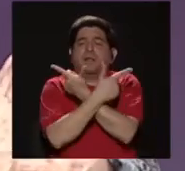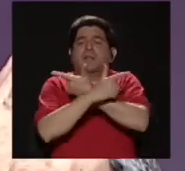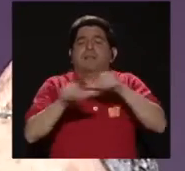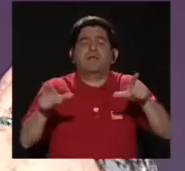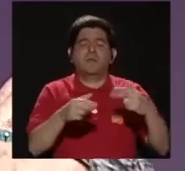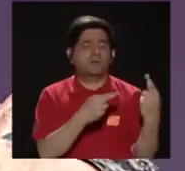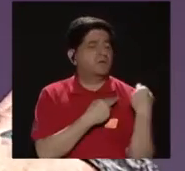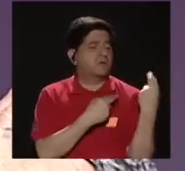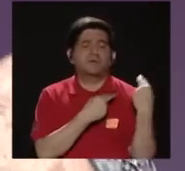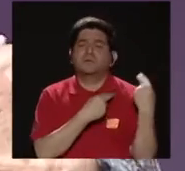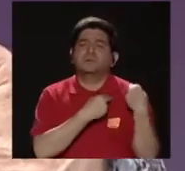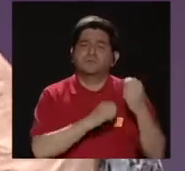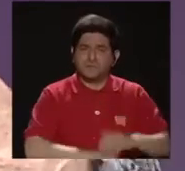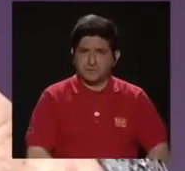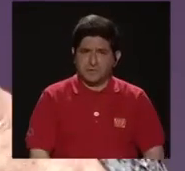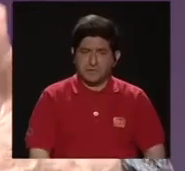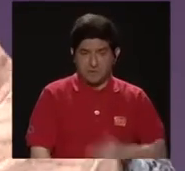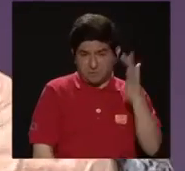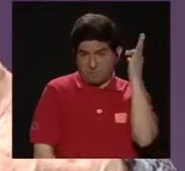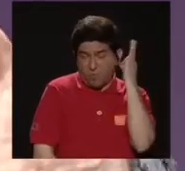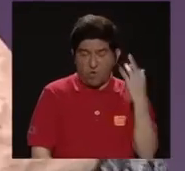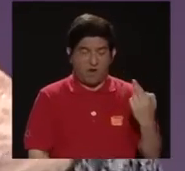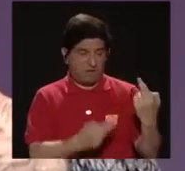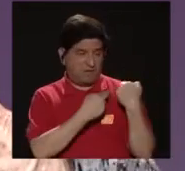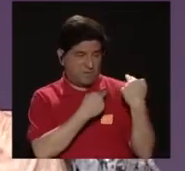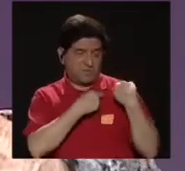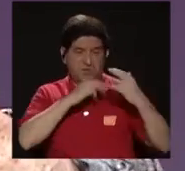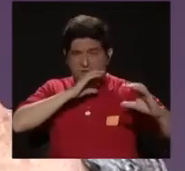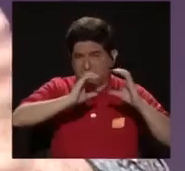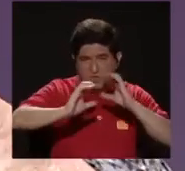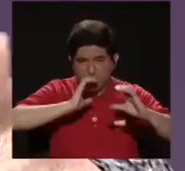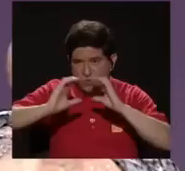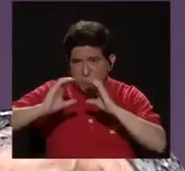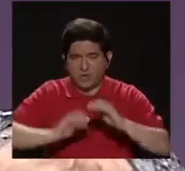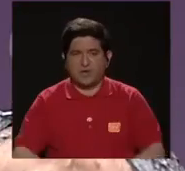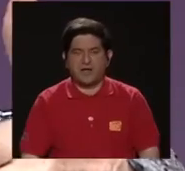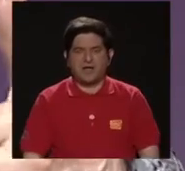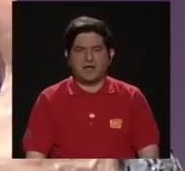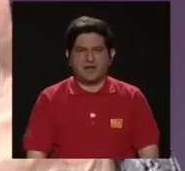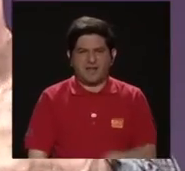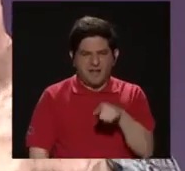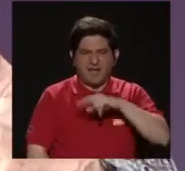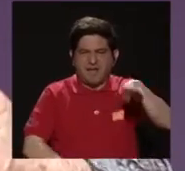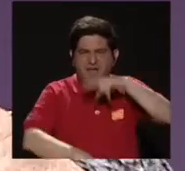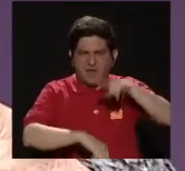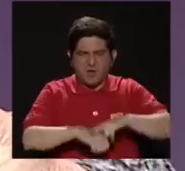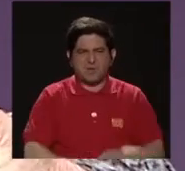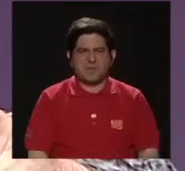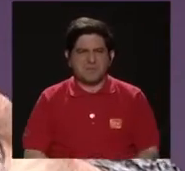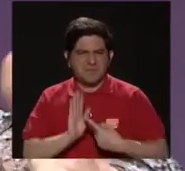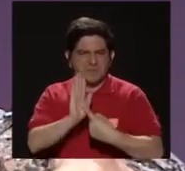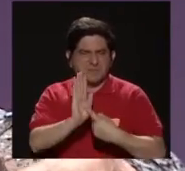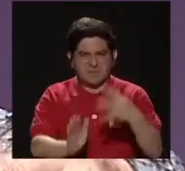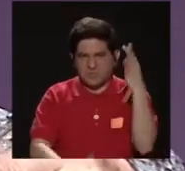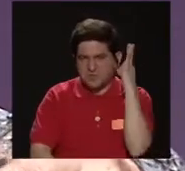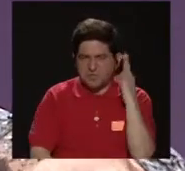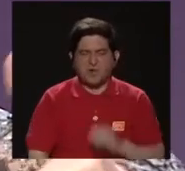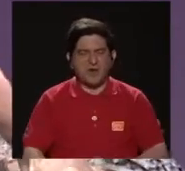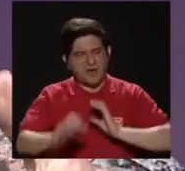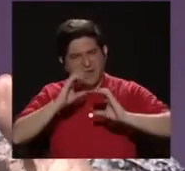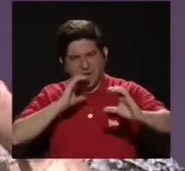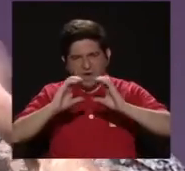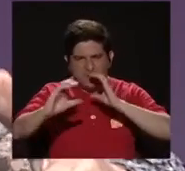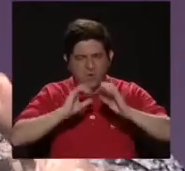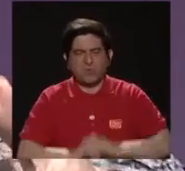de la responsabilidad, porque es la mujer la encargada de transmitirlo. Por eso se acusa tan frecuentemente a las mujeres de ser las transmisoras